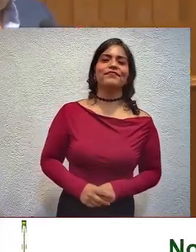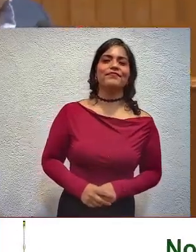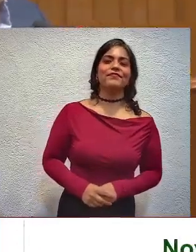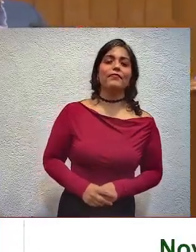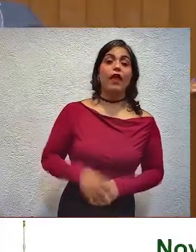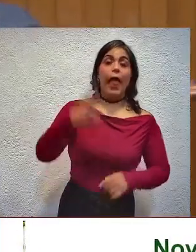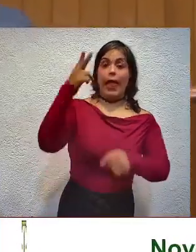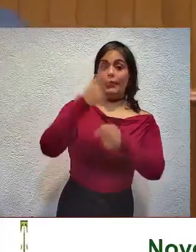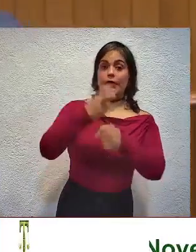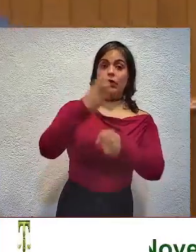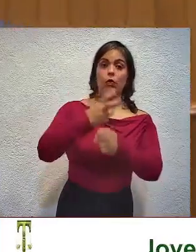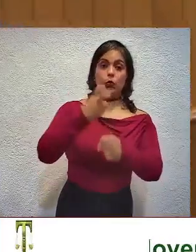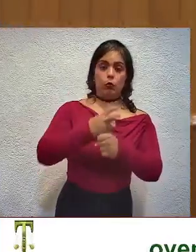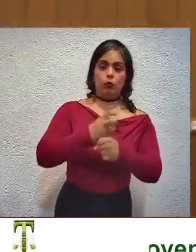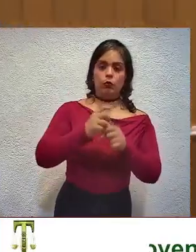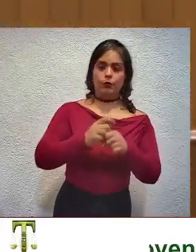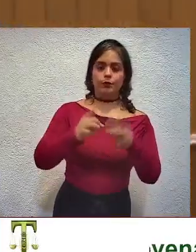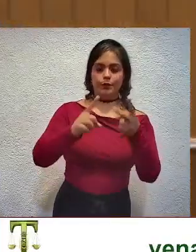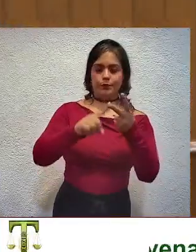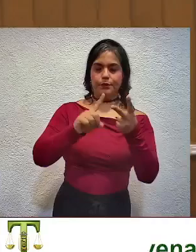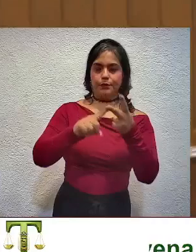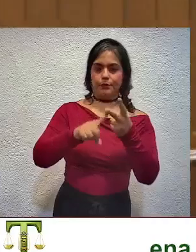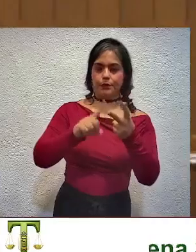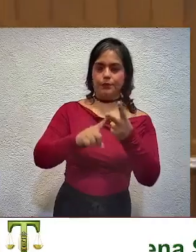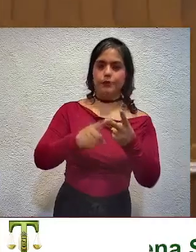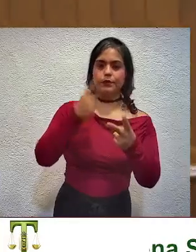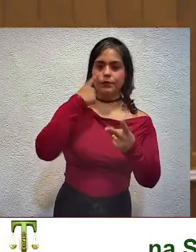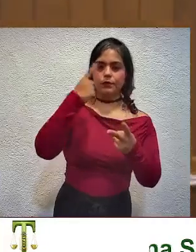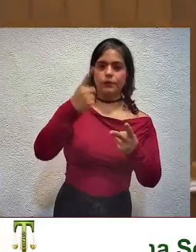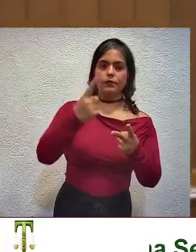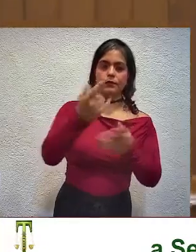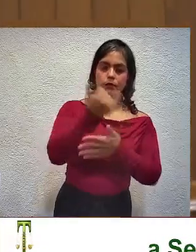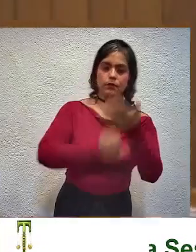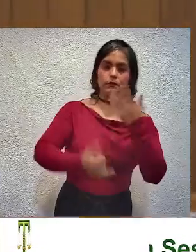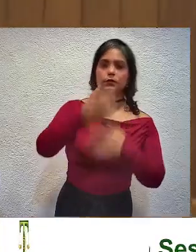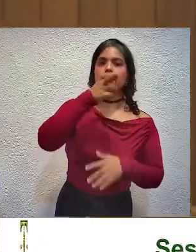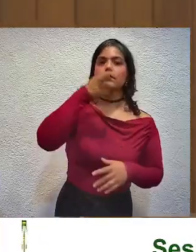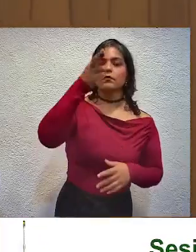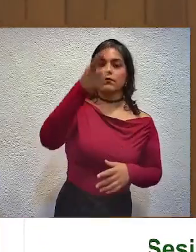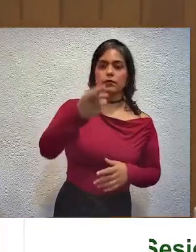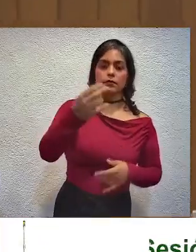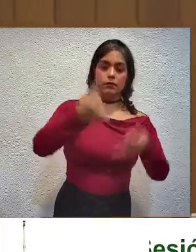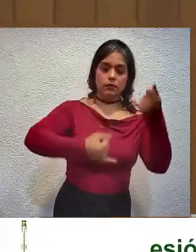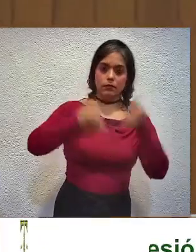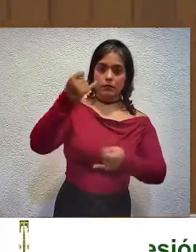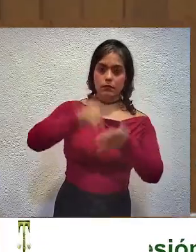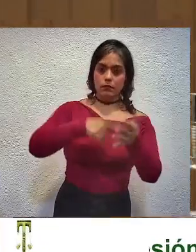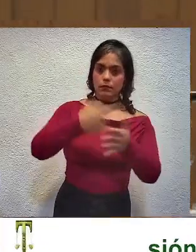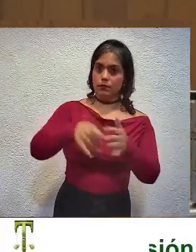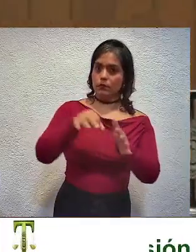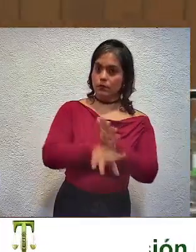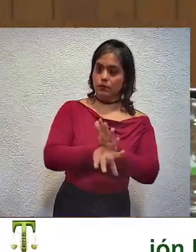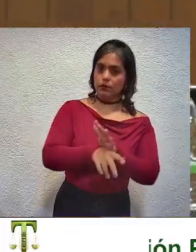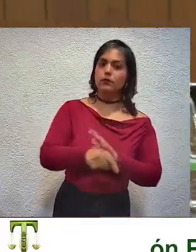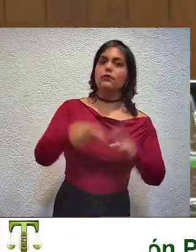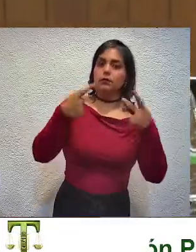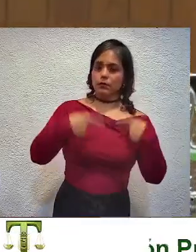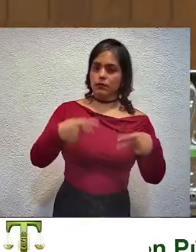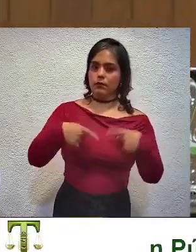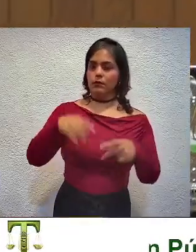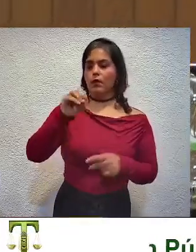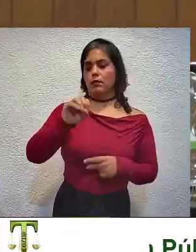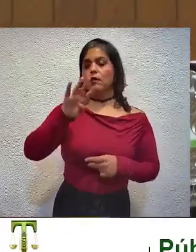asunto listado para analizar y resolver se trata del proyecto de resolución relativo al juicio electoral ciudadano identificado con la clave